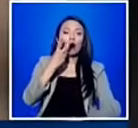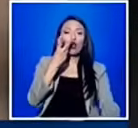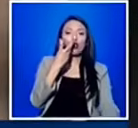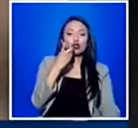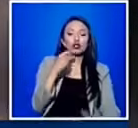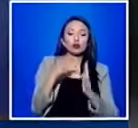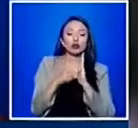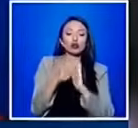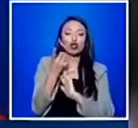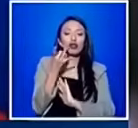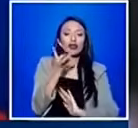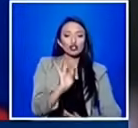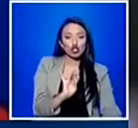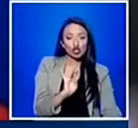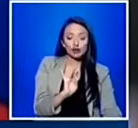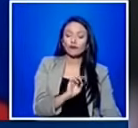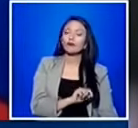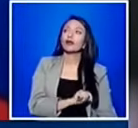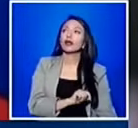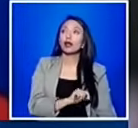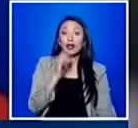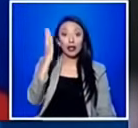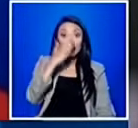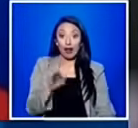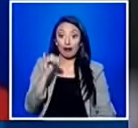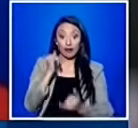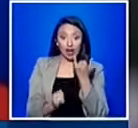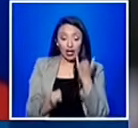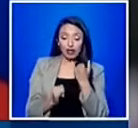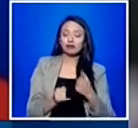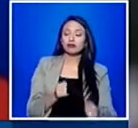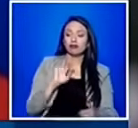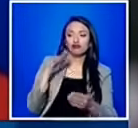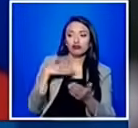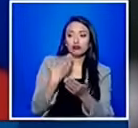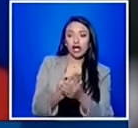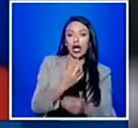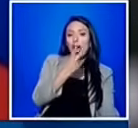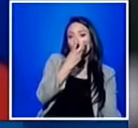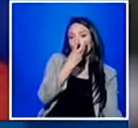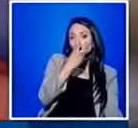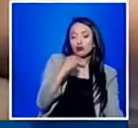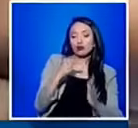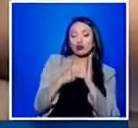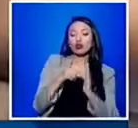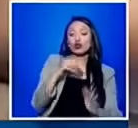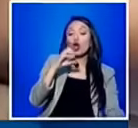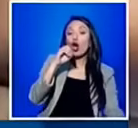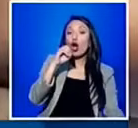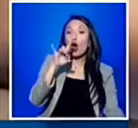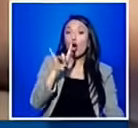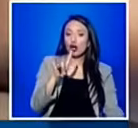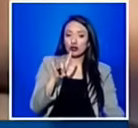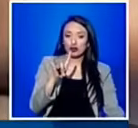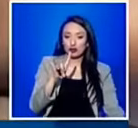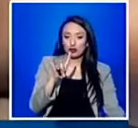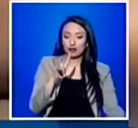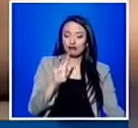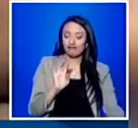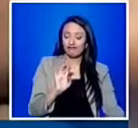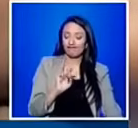12.18 segundos, mientras en la prueba definitiva por el podio superó su marca, registrando un tiempo